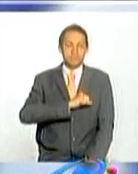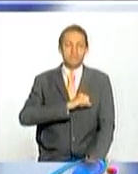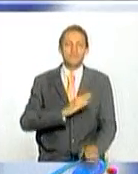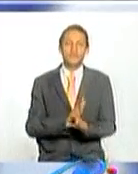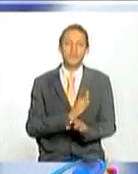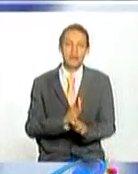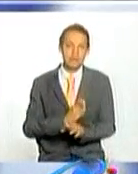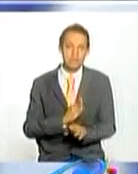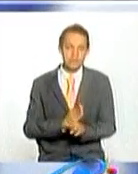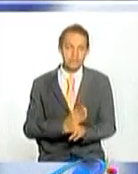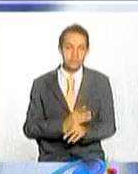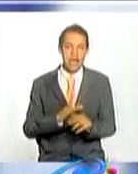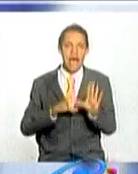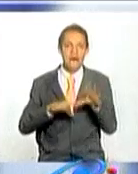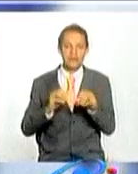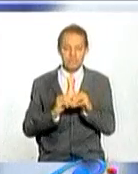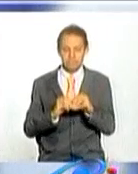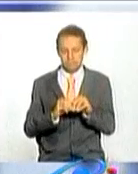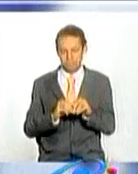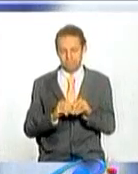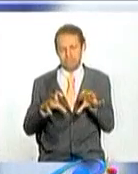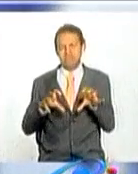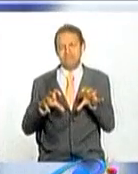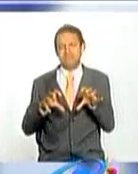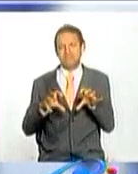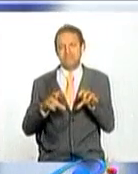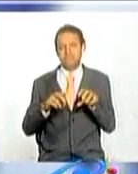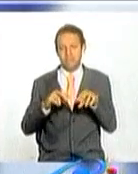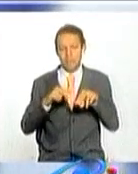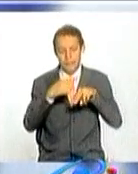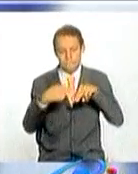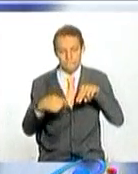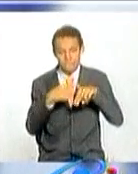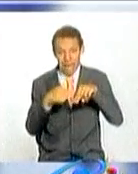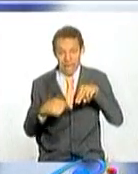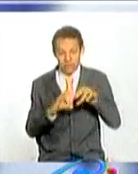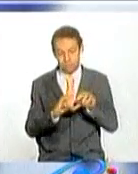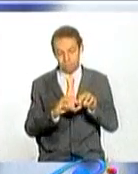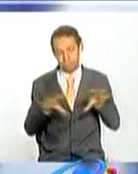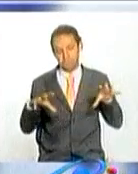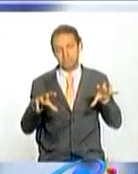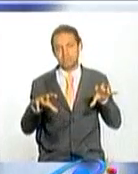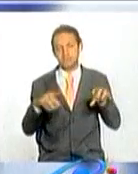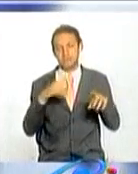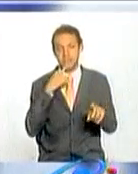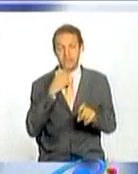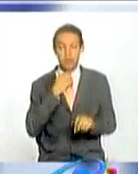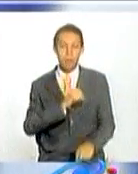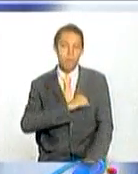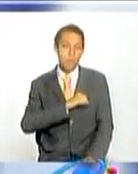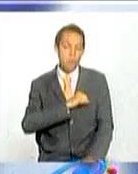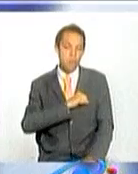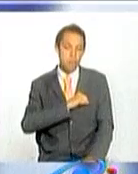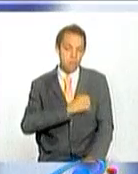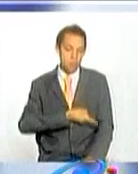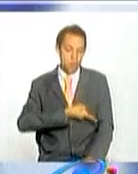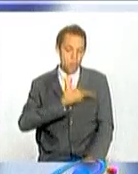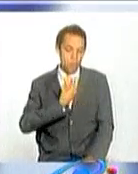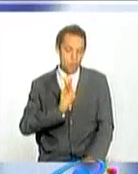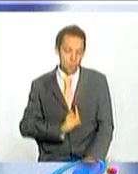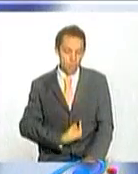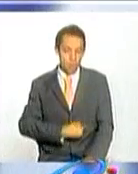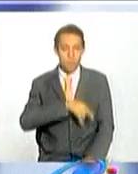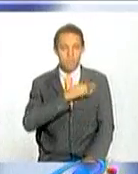encontramos dilatadas estas venas, las venas suprahepáticas. Él ya es un paciente normal.